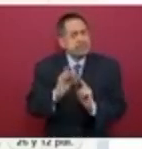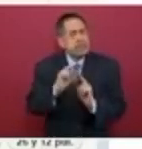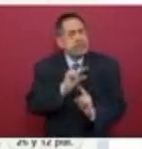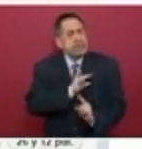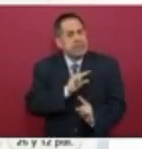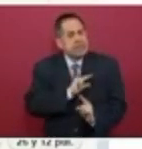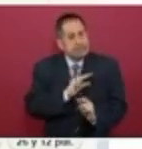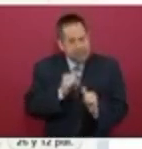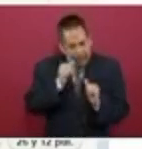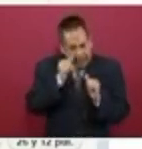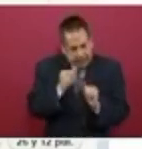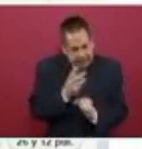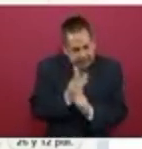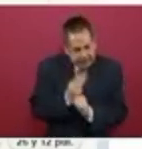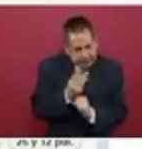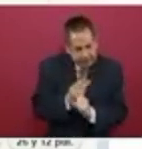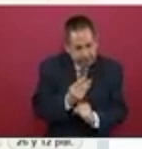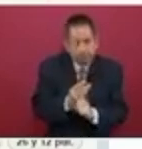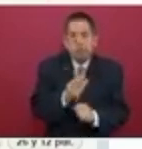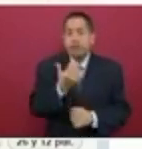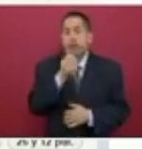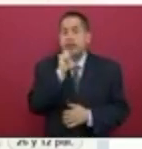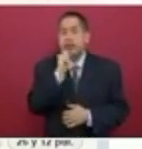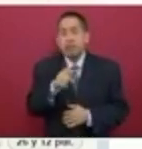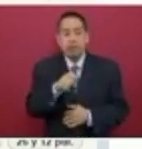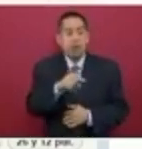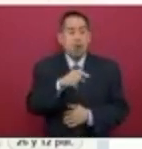en cuanto al cobro